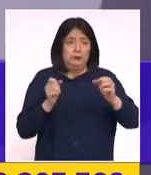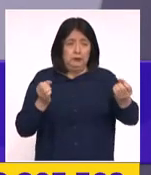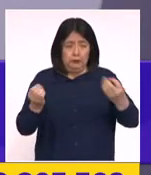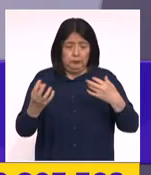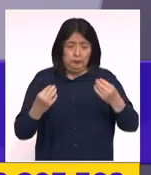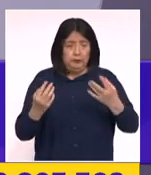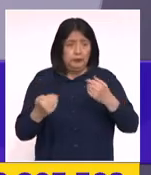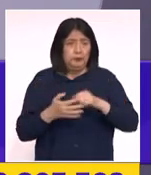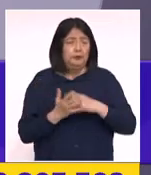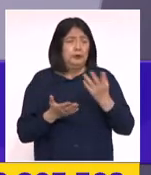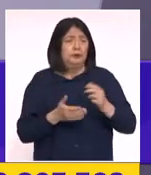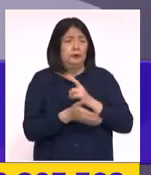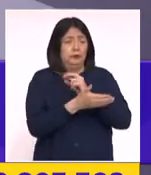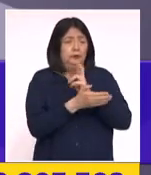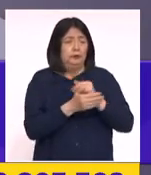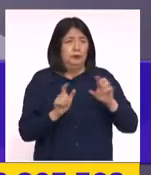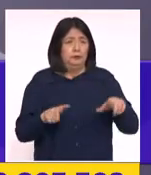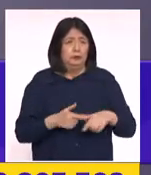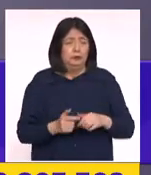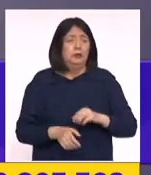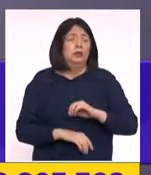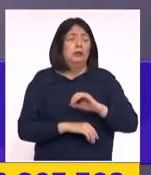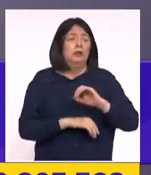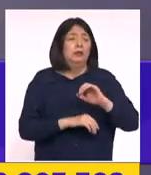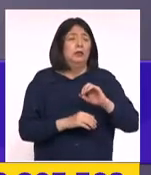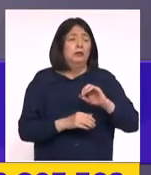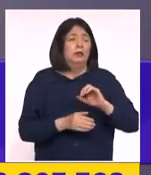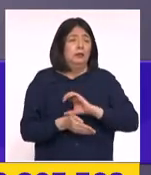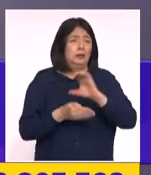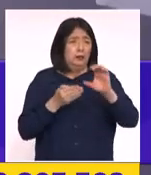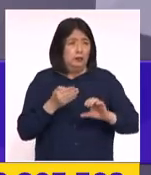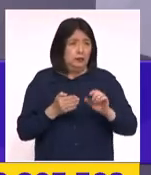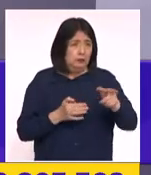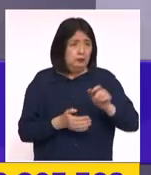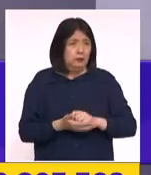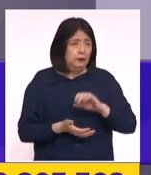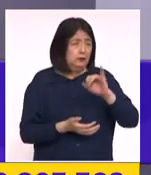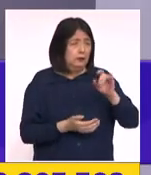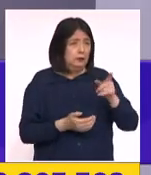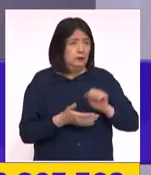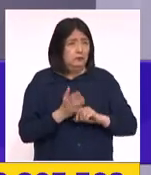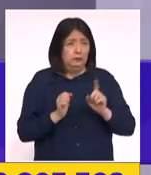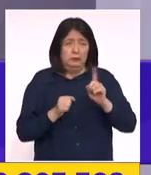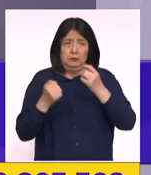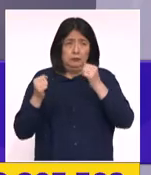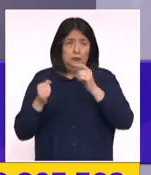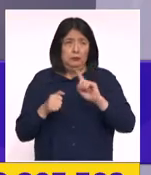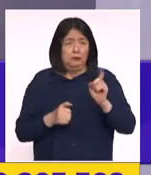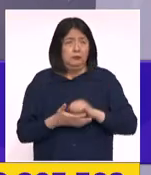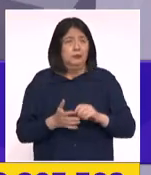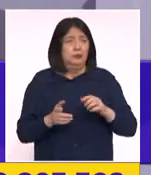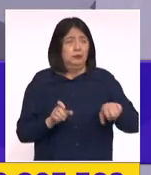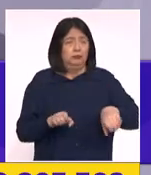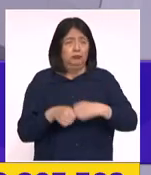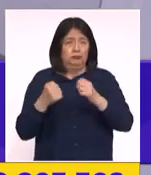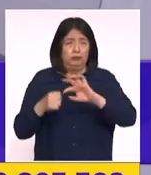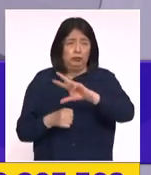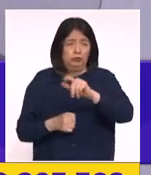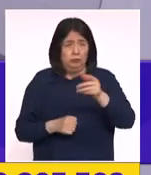puntos de bloqueo desde Twitter. Jaén Cajamarca, Fabricio Neira también dice, no es una protesta, es vandalismo. Contigo,